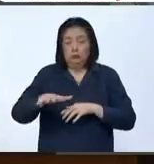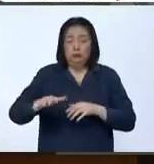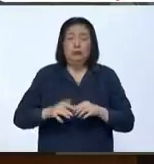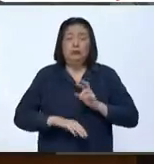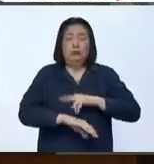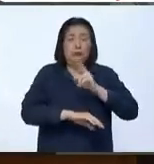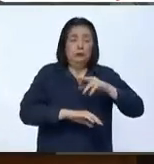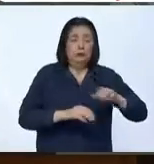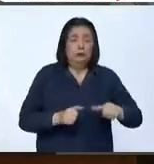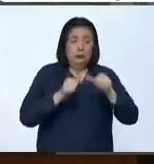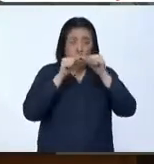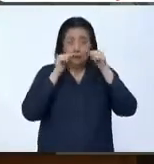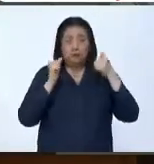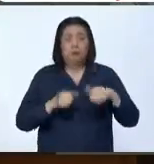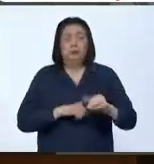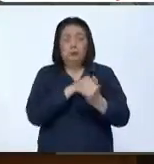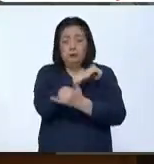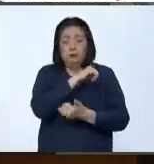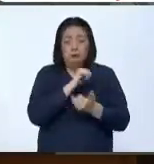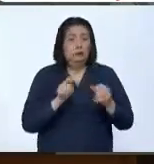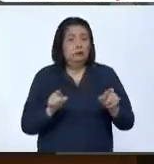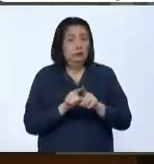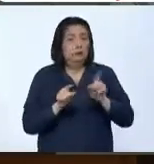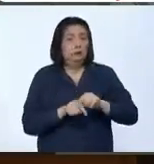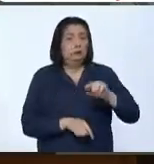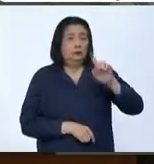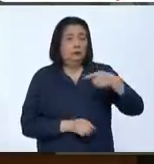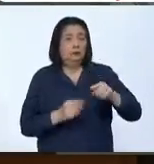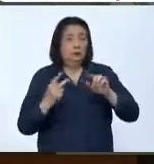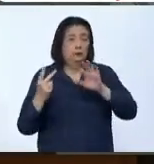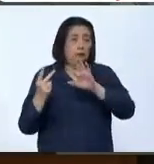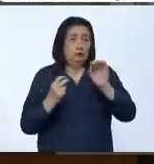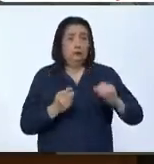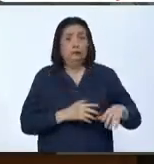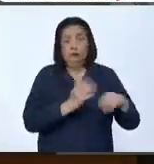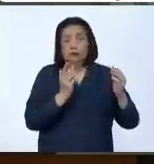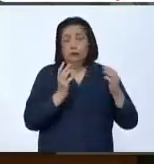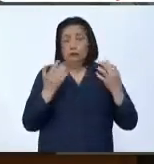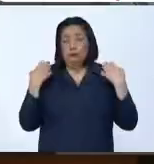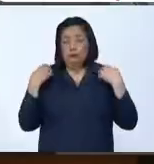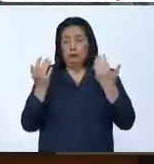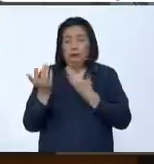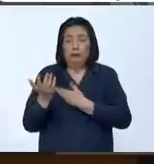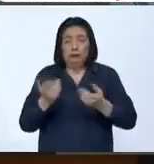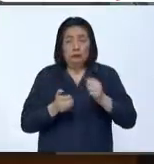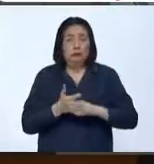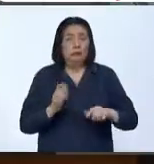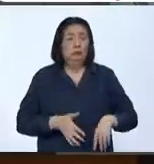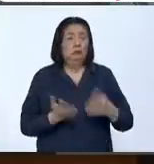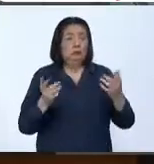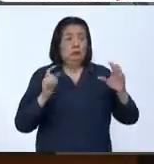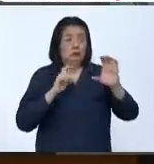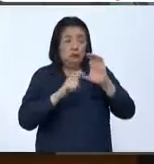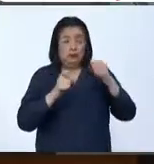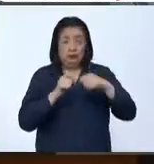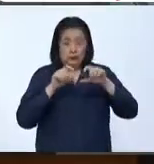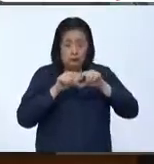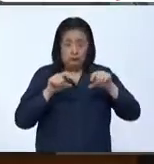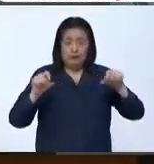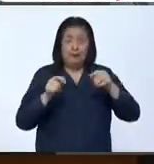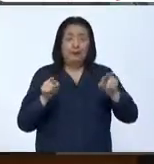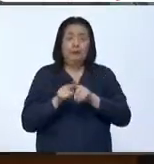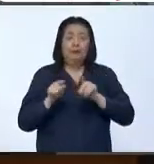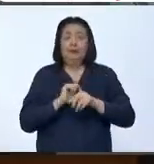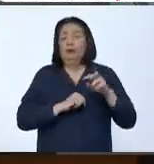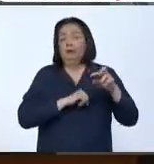las regiones de Amazonas y junín así como mil setenta y cuatro instituciones públicas la banda ancha será desplegada también